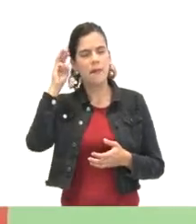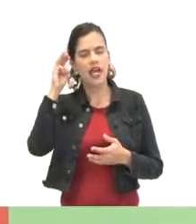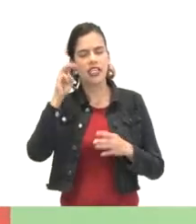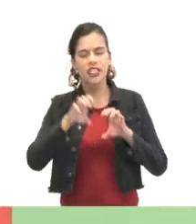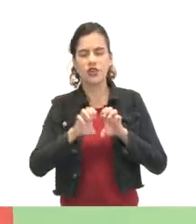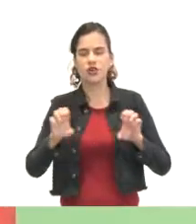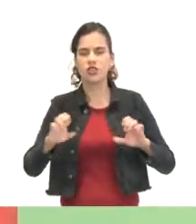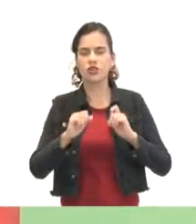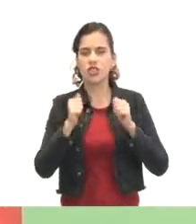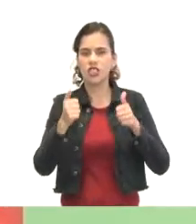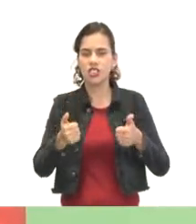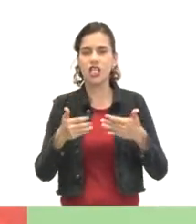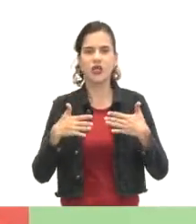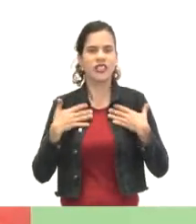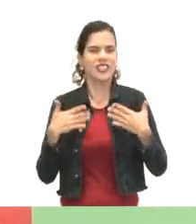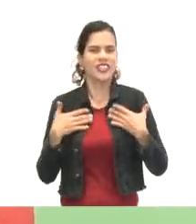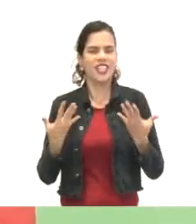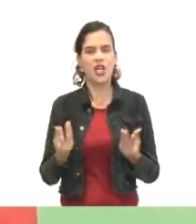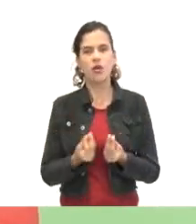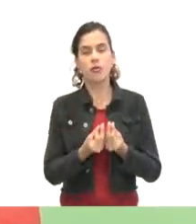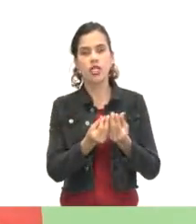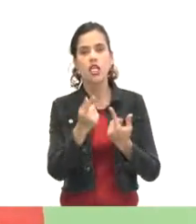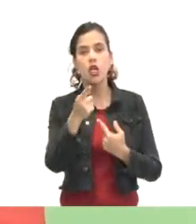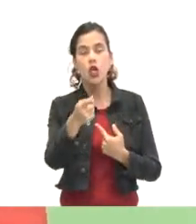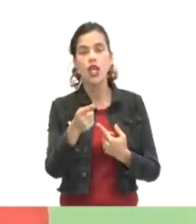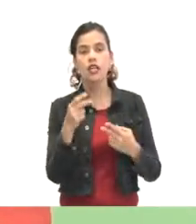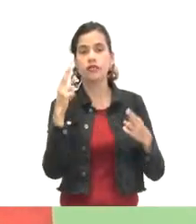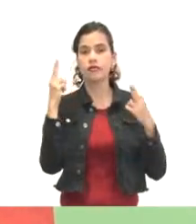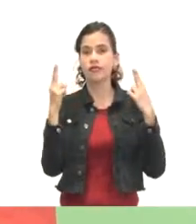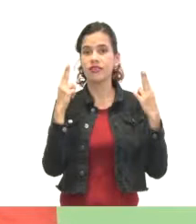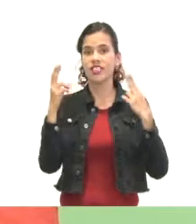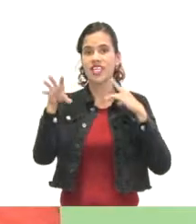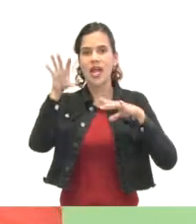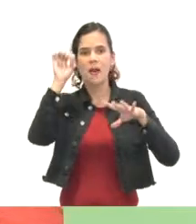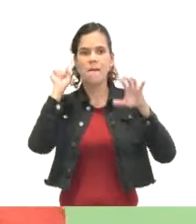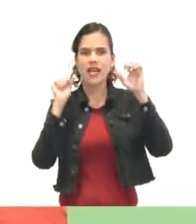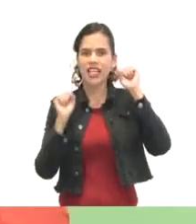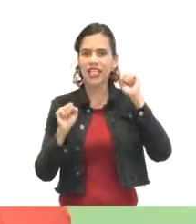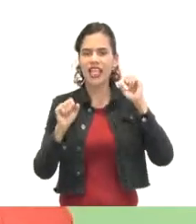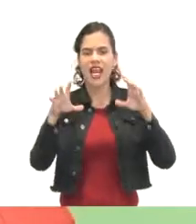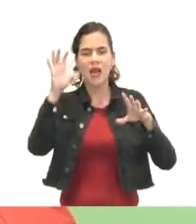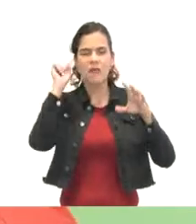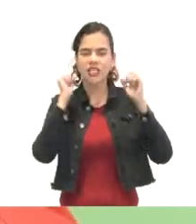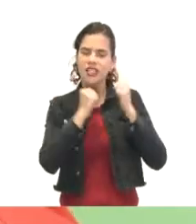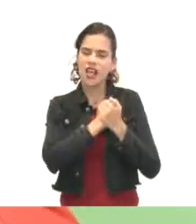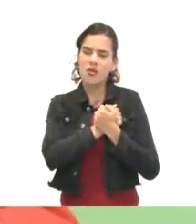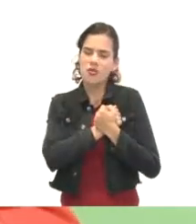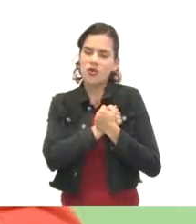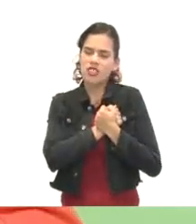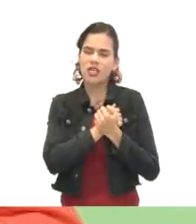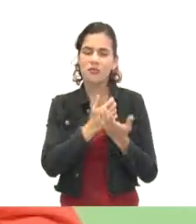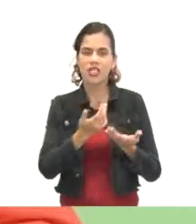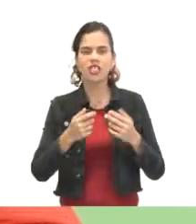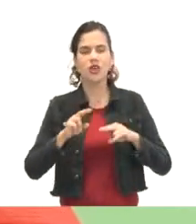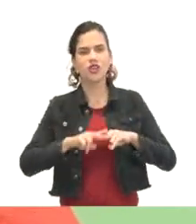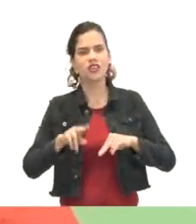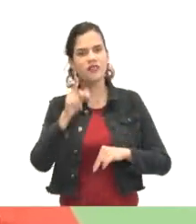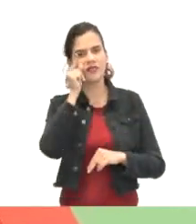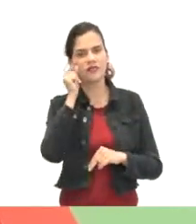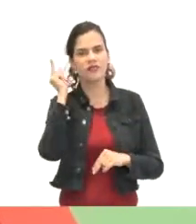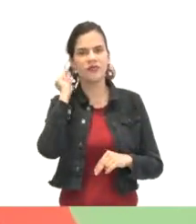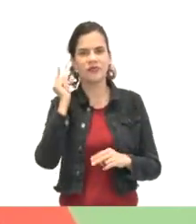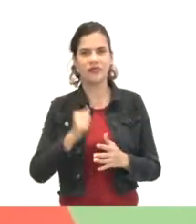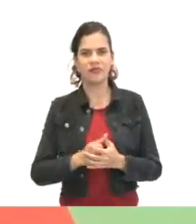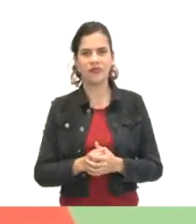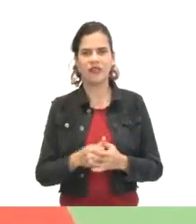acompañarnos, acompañarlos en esta aventura de aprender amorosamente con las niñas y los